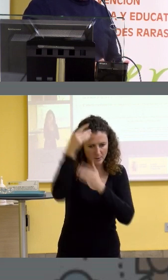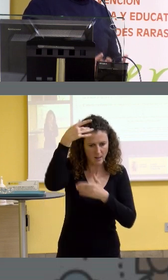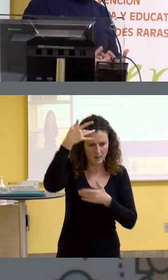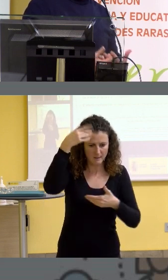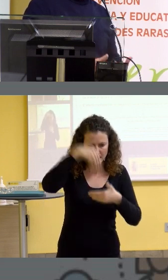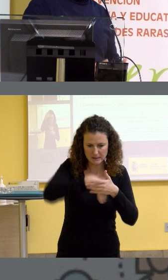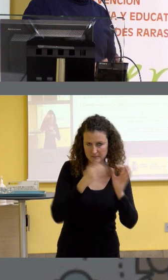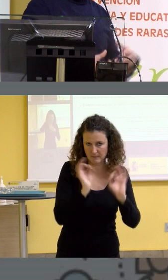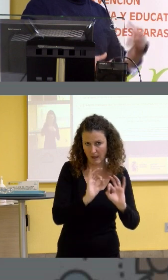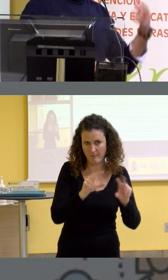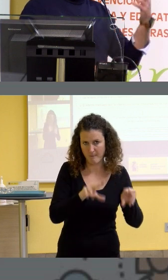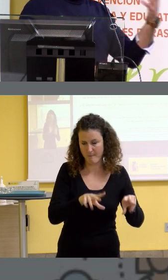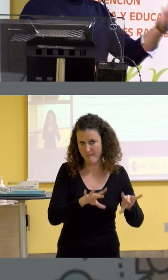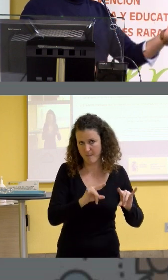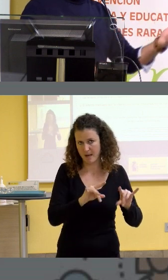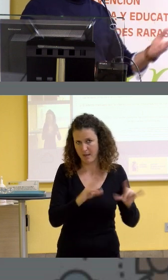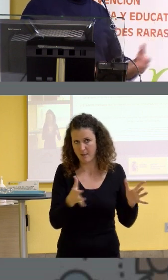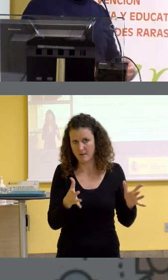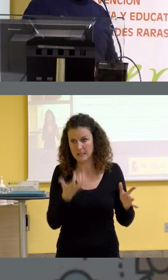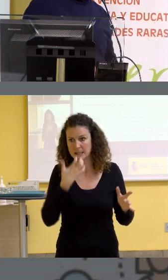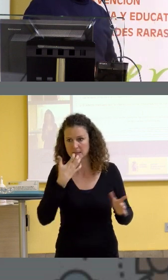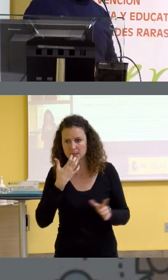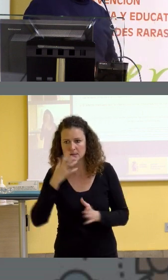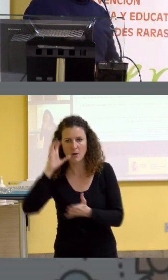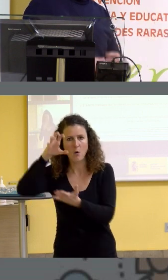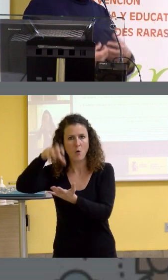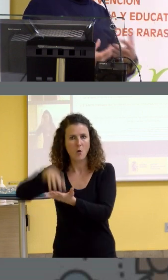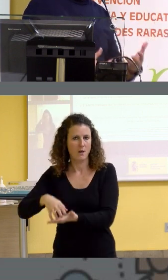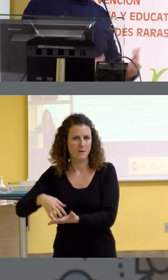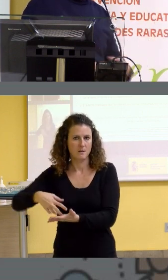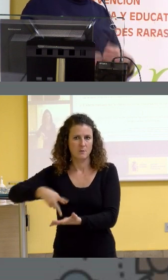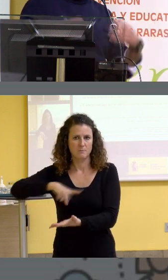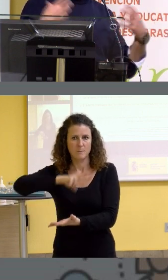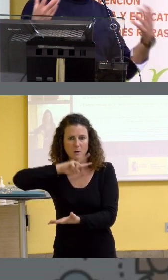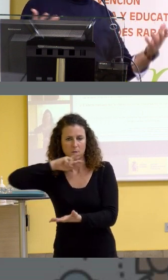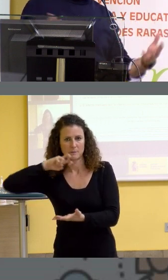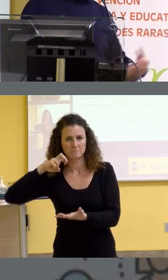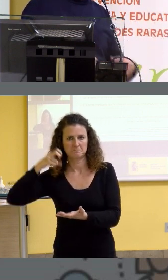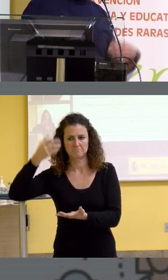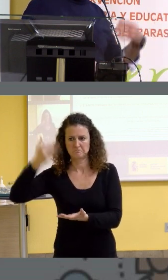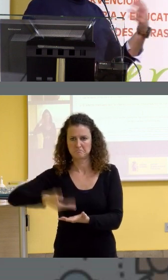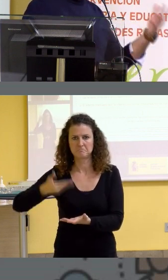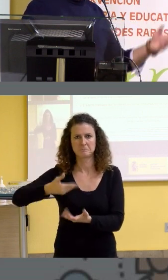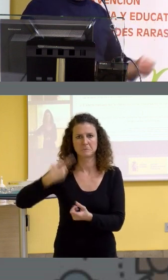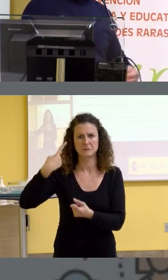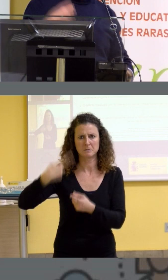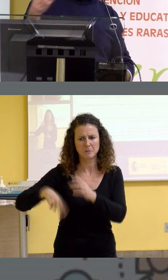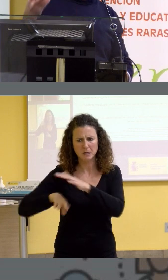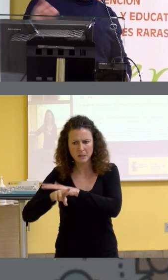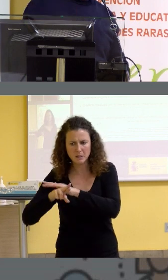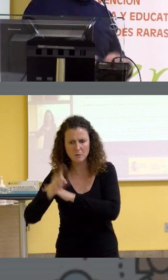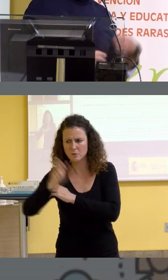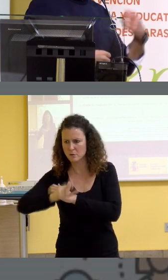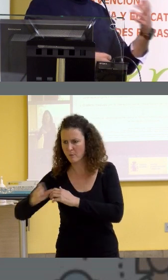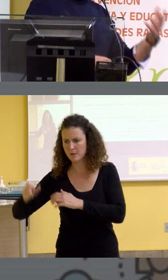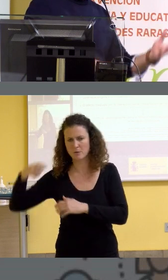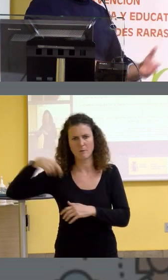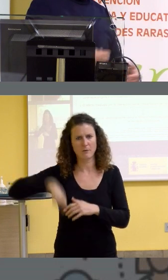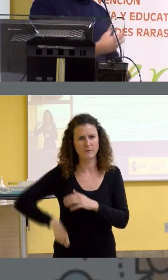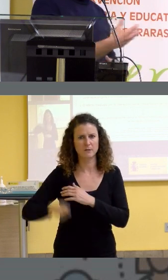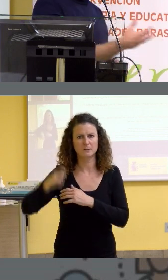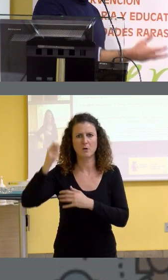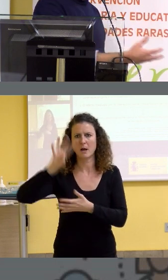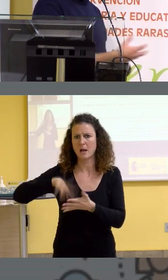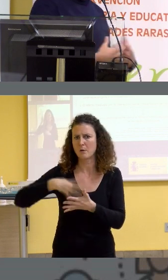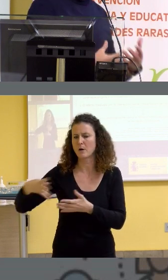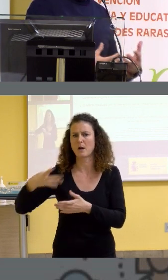nada. Si la estimulación la haces en un centro exquisito como este o en cualquier otro, con otras personas, con un horario, saliendo de casa,